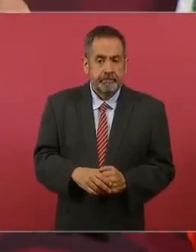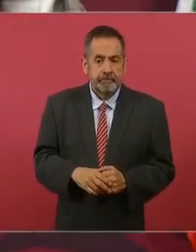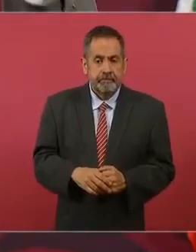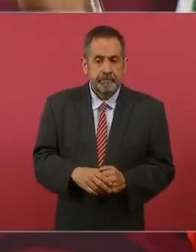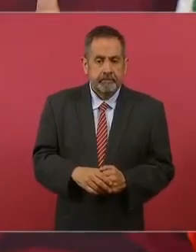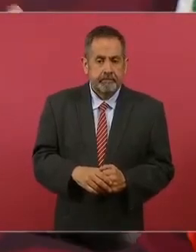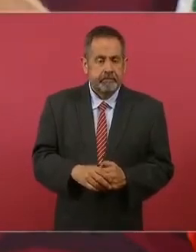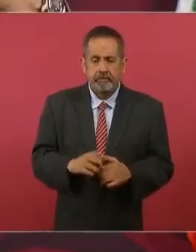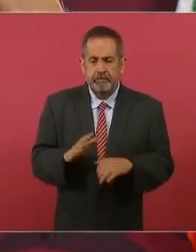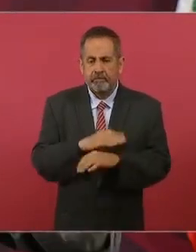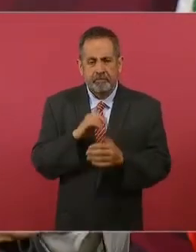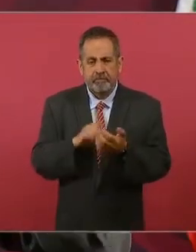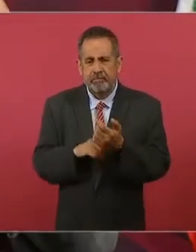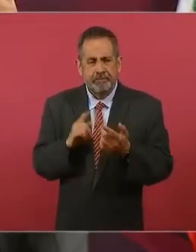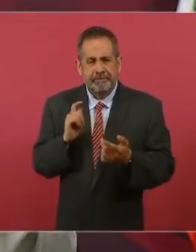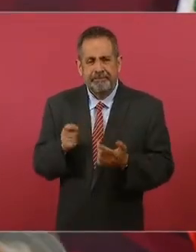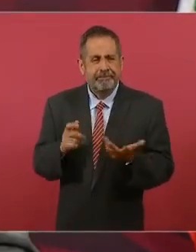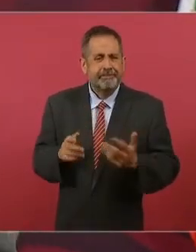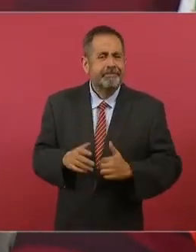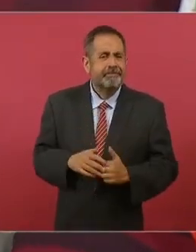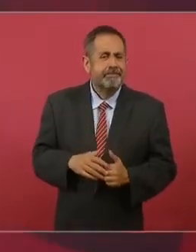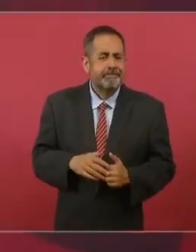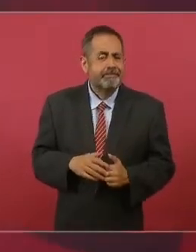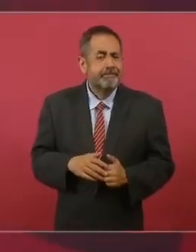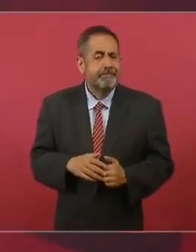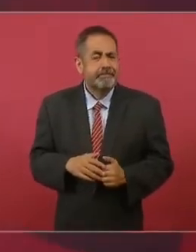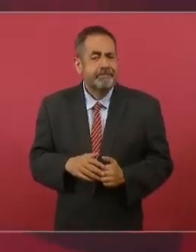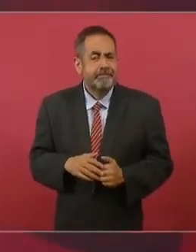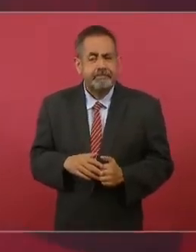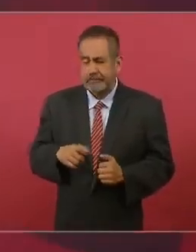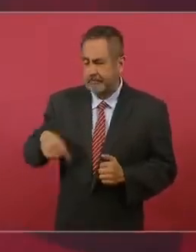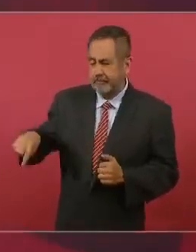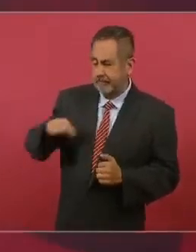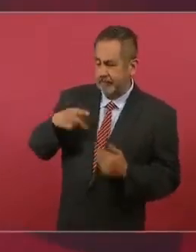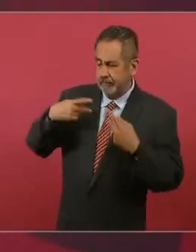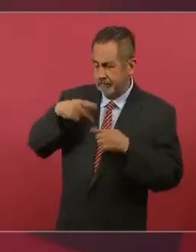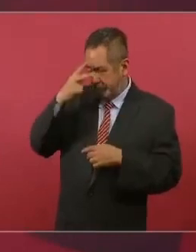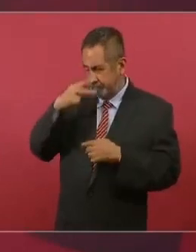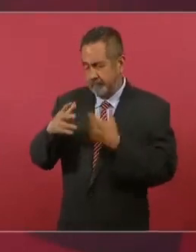esa actitud de los mexicanos?